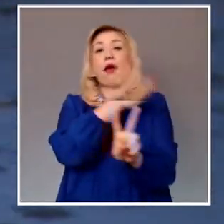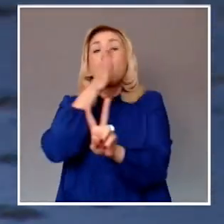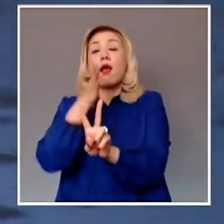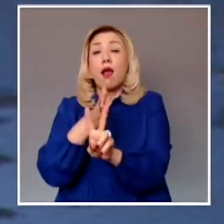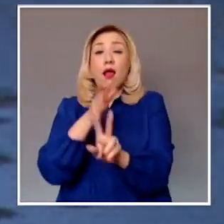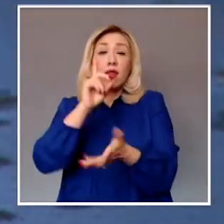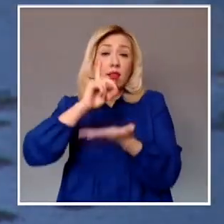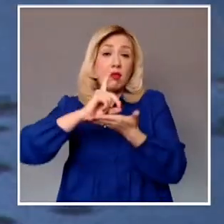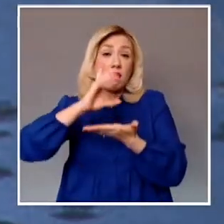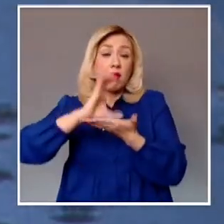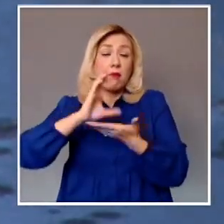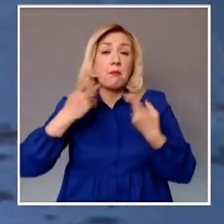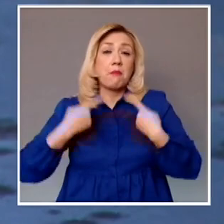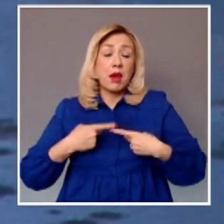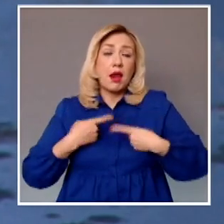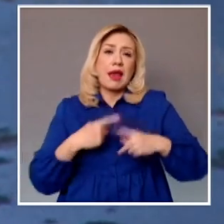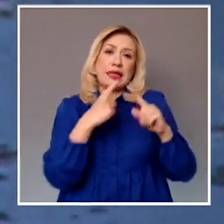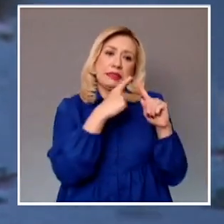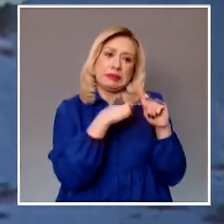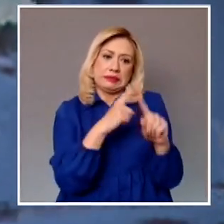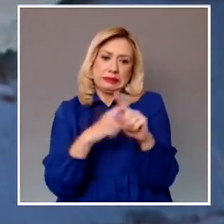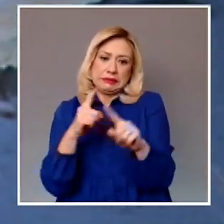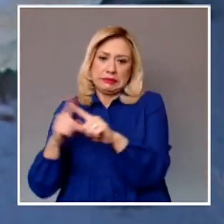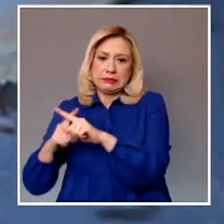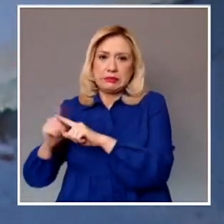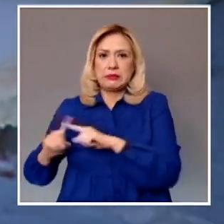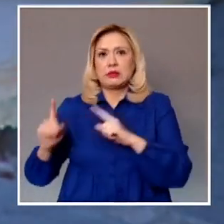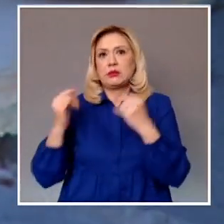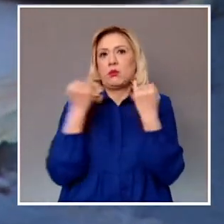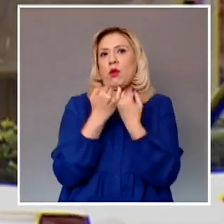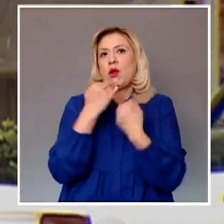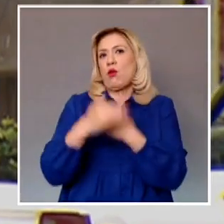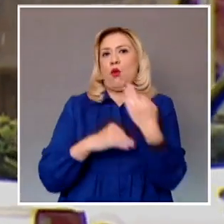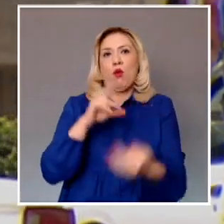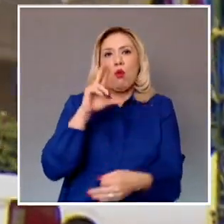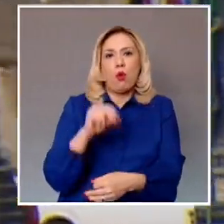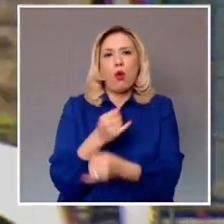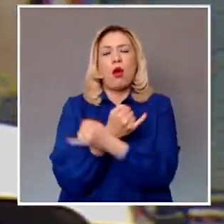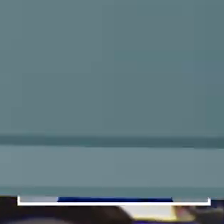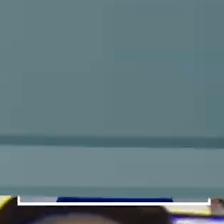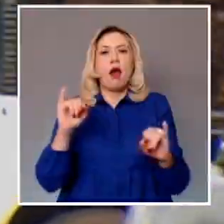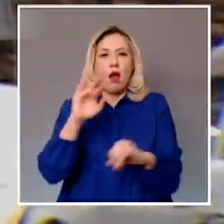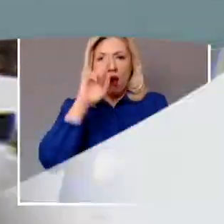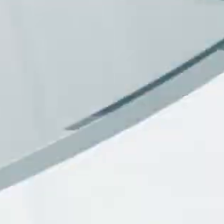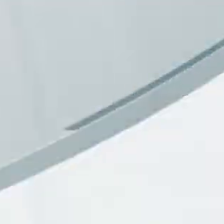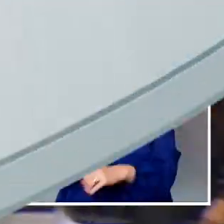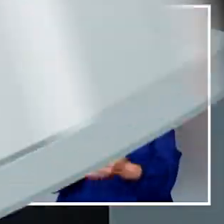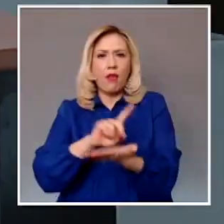discapacidad, respetar su autonomía, independencia y su derecho de igualdad ante la ley.